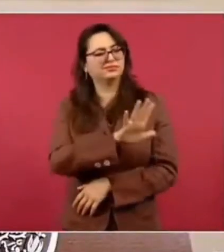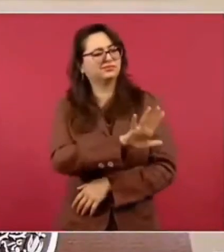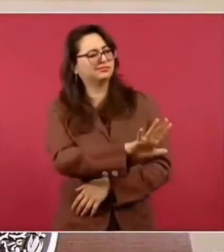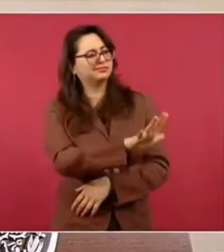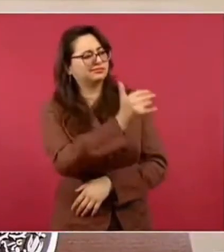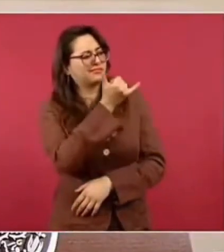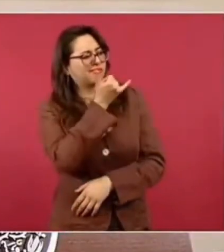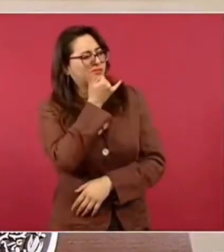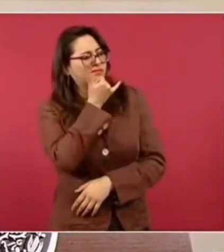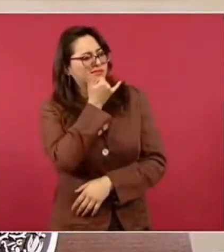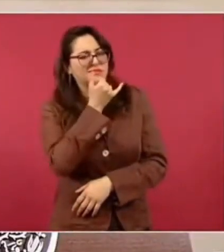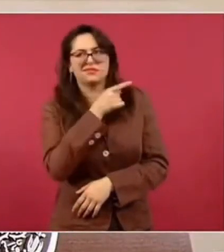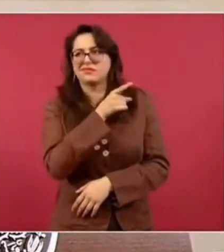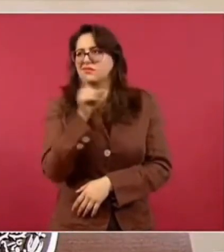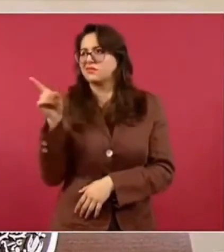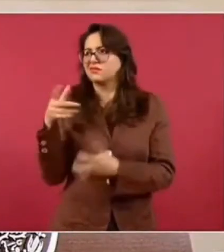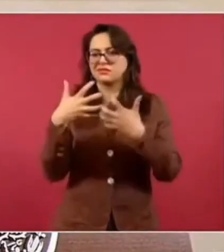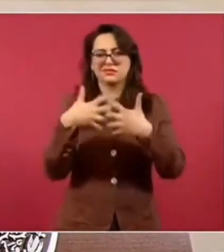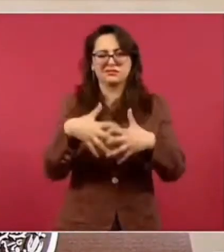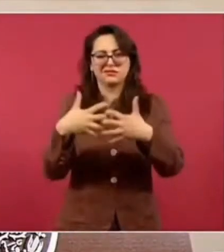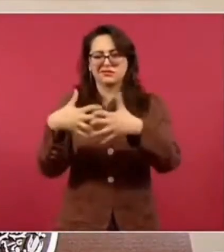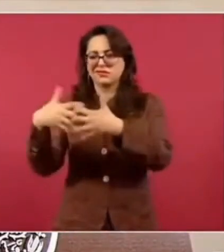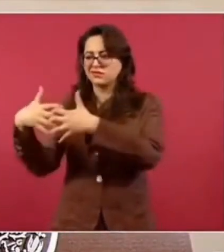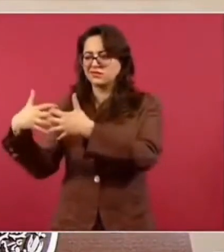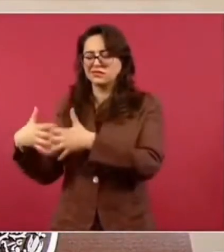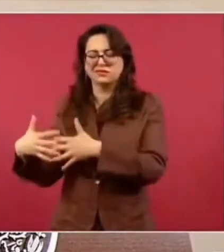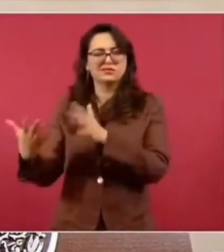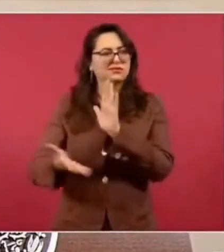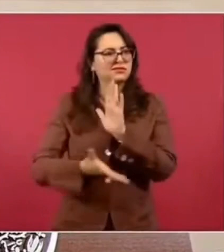son 18 años de vida